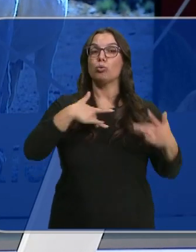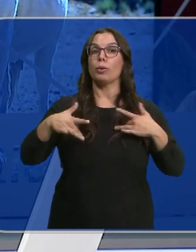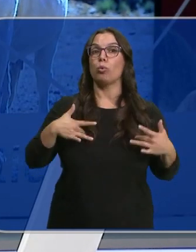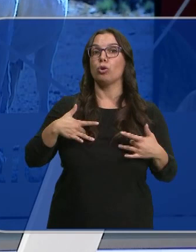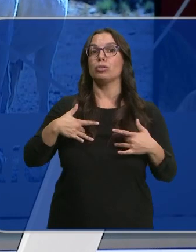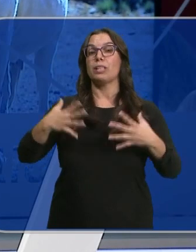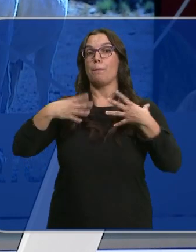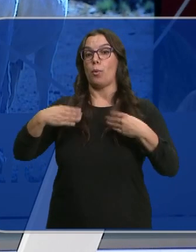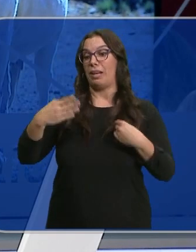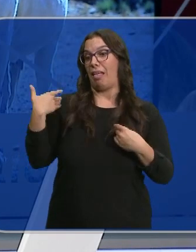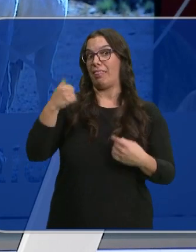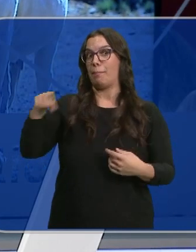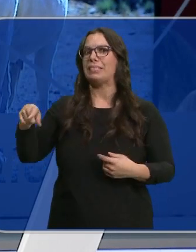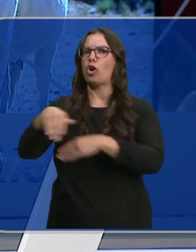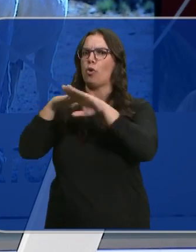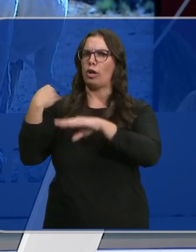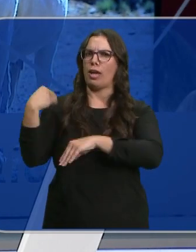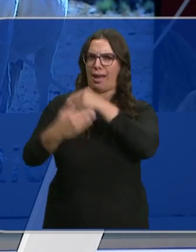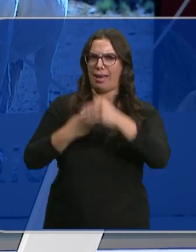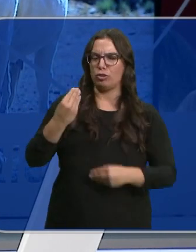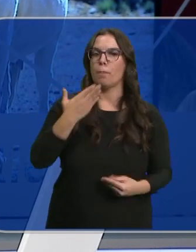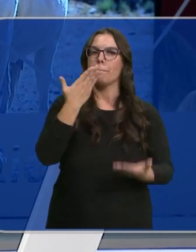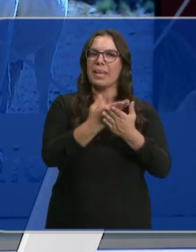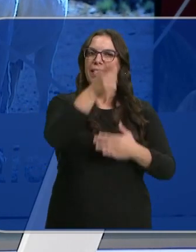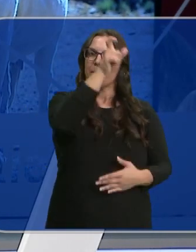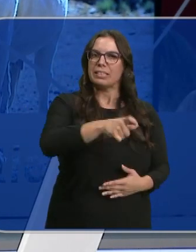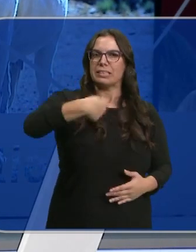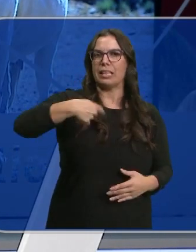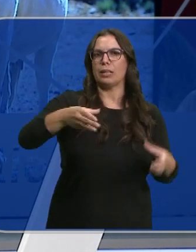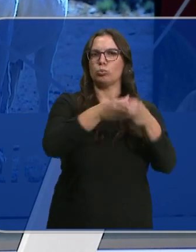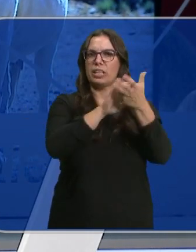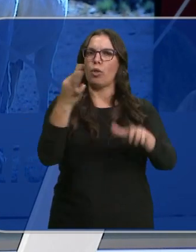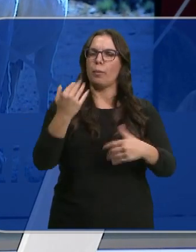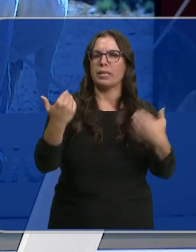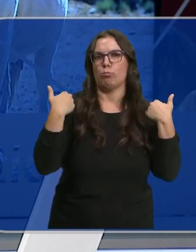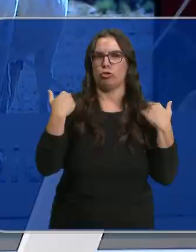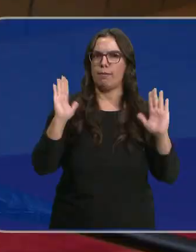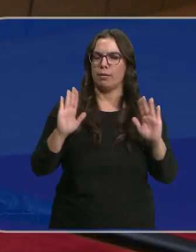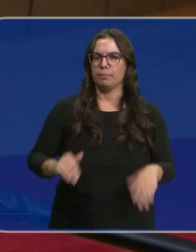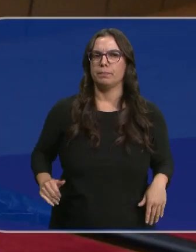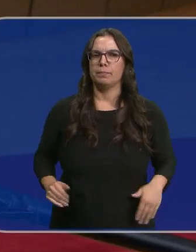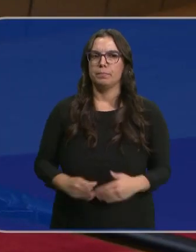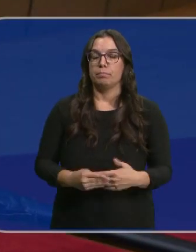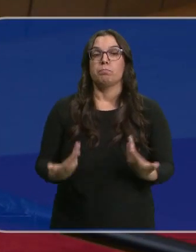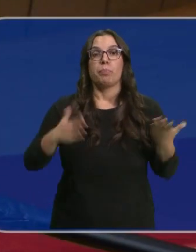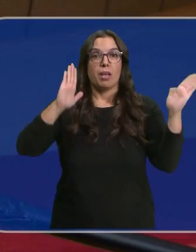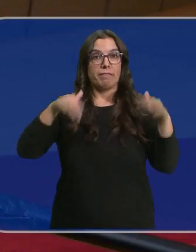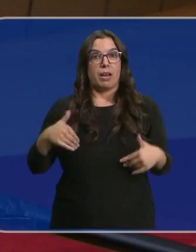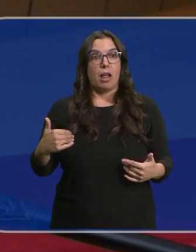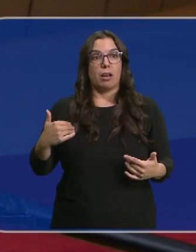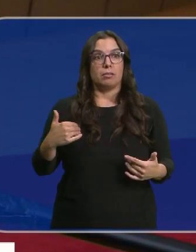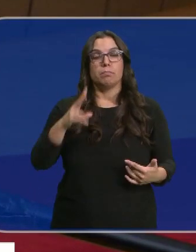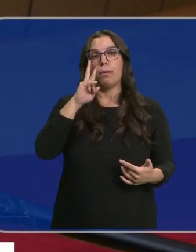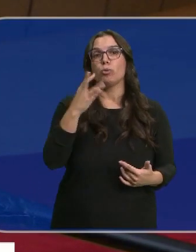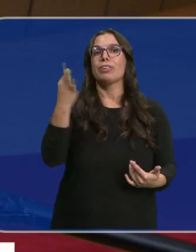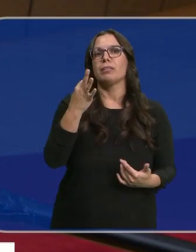tuberculosis bovina de hace unos meses. Ha pedido responsabilidad al presidente de la Junta. Al final ya hemos visto lo